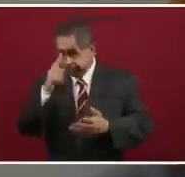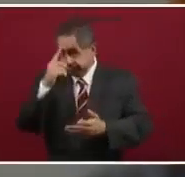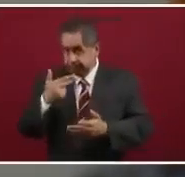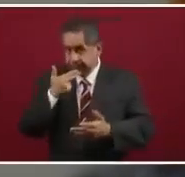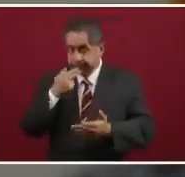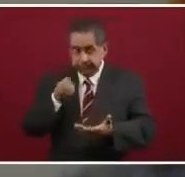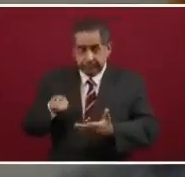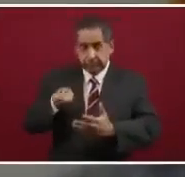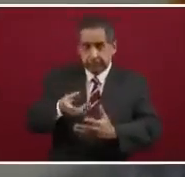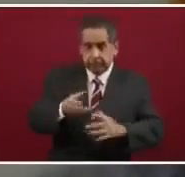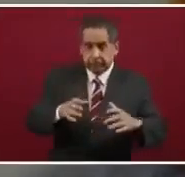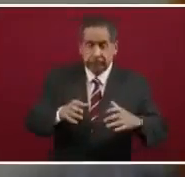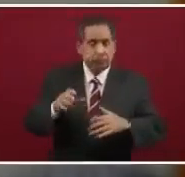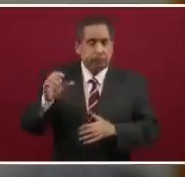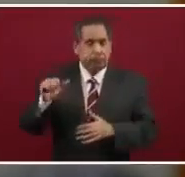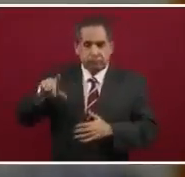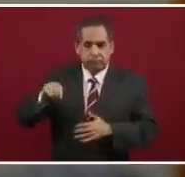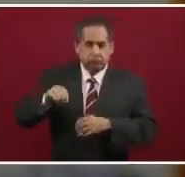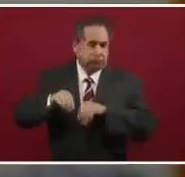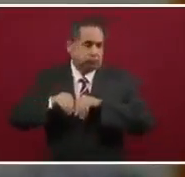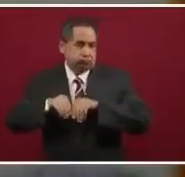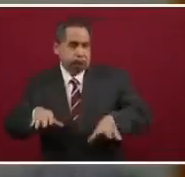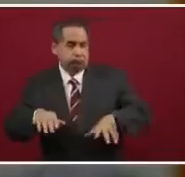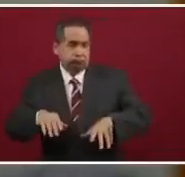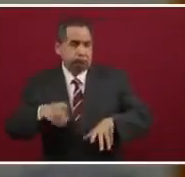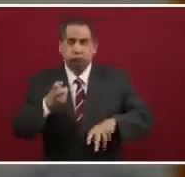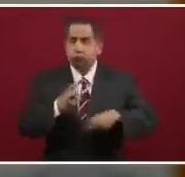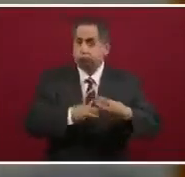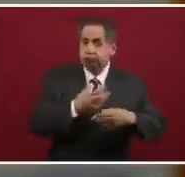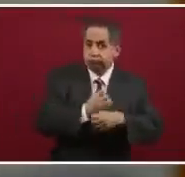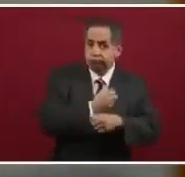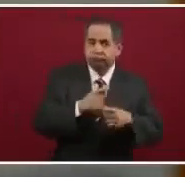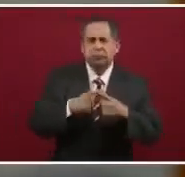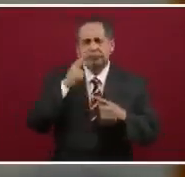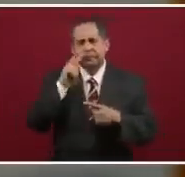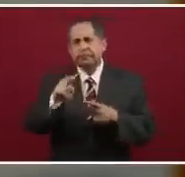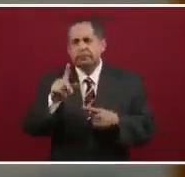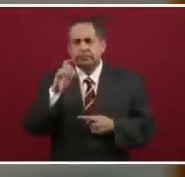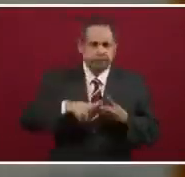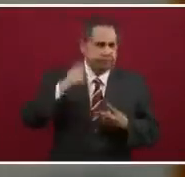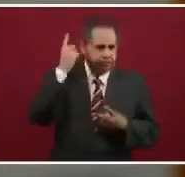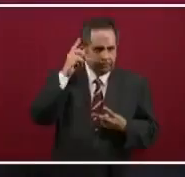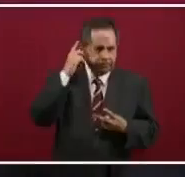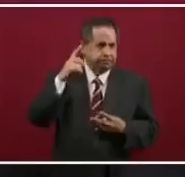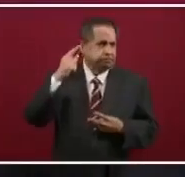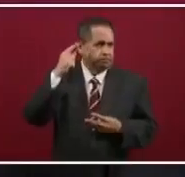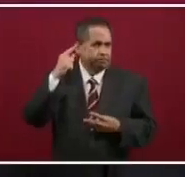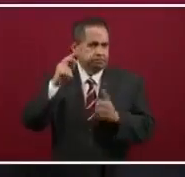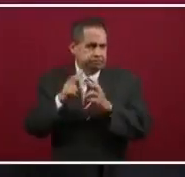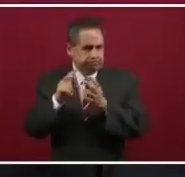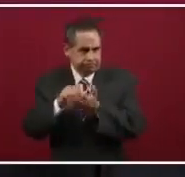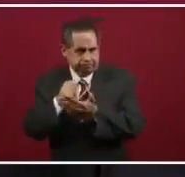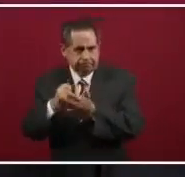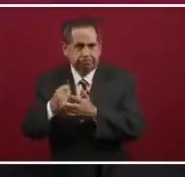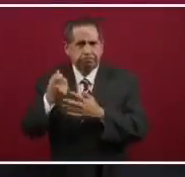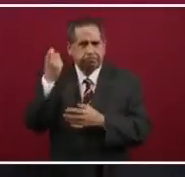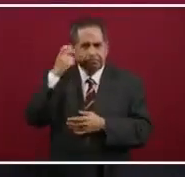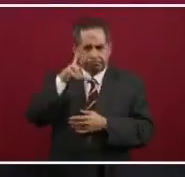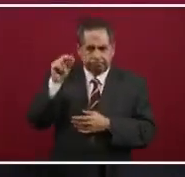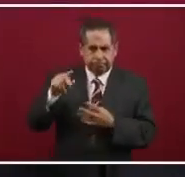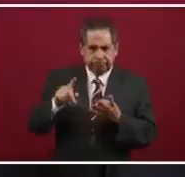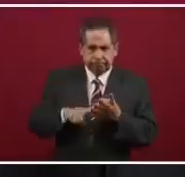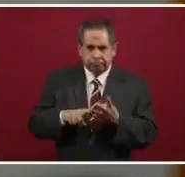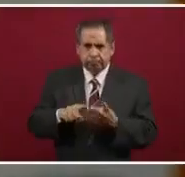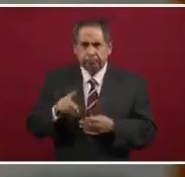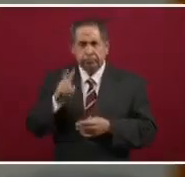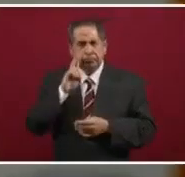el efecto AMLO, como se señala? ¿Y cómo vio las elecciones en Aguascalientes, Durango, Tamaulipas y Quintana Roo? Y si